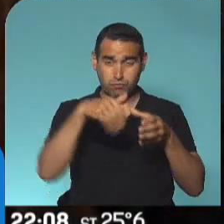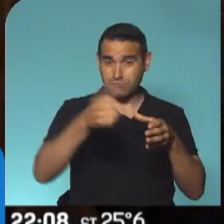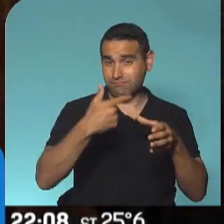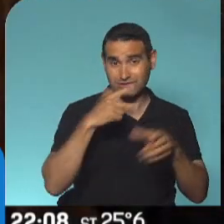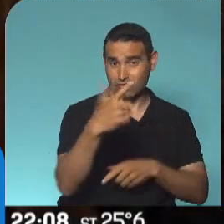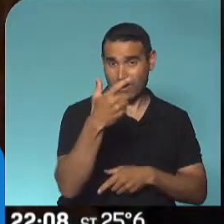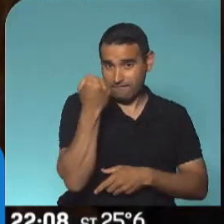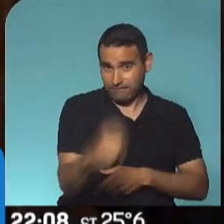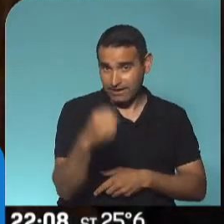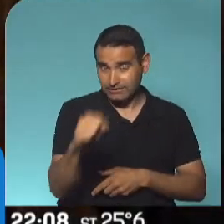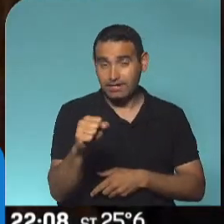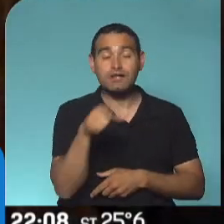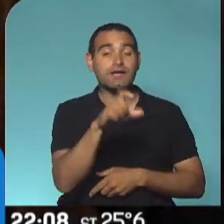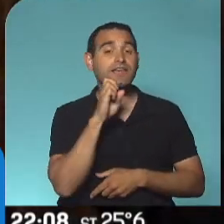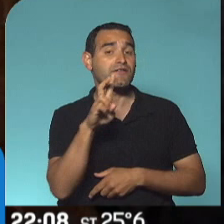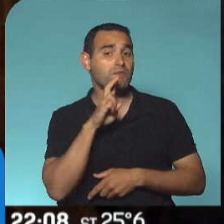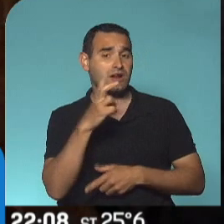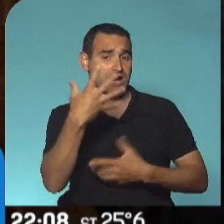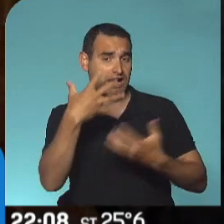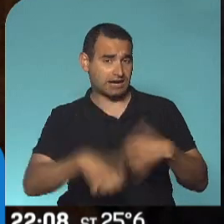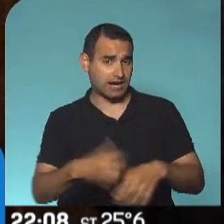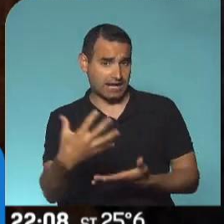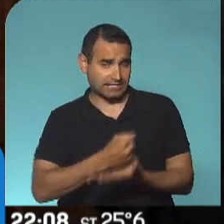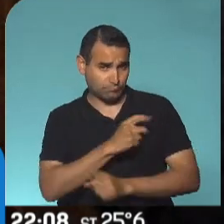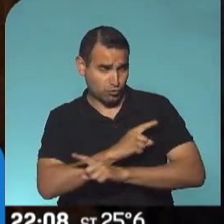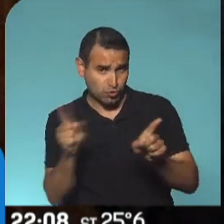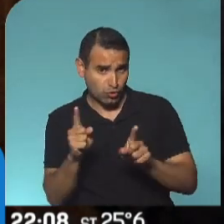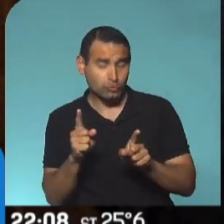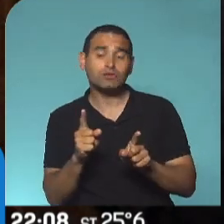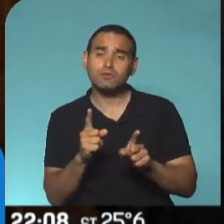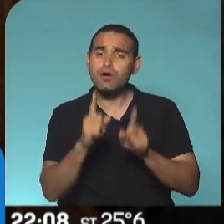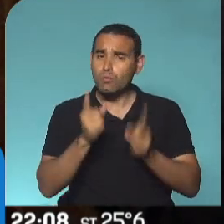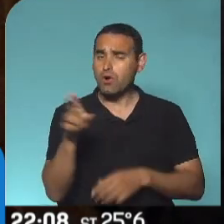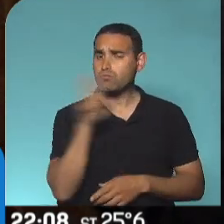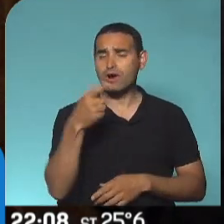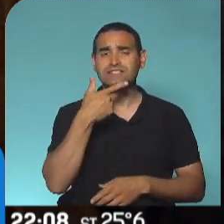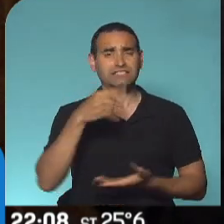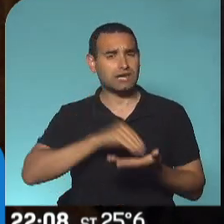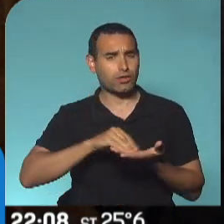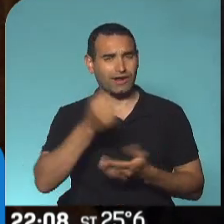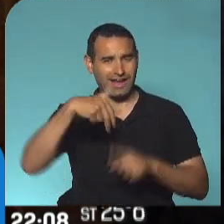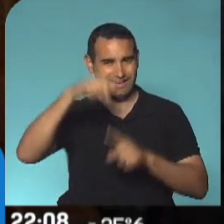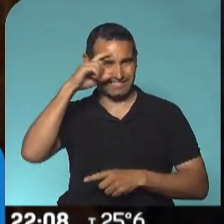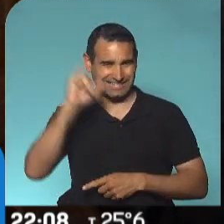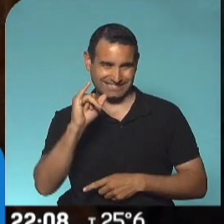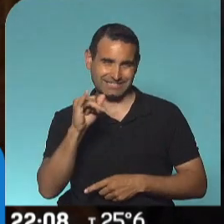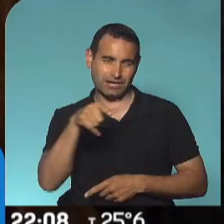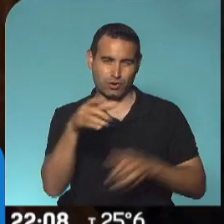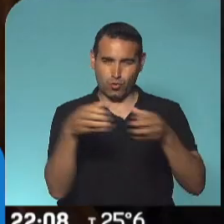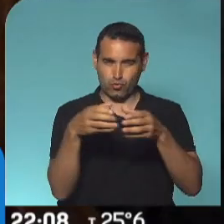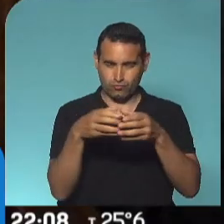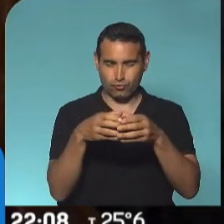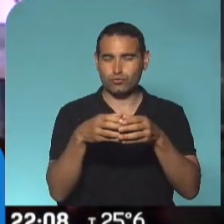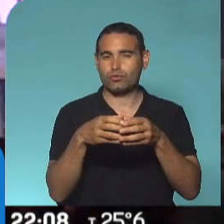haber aceptado la renuncia del presidente Evo Morales y su vice, García Linera, la senadora Yanina Añez, del opositor Movimiento